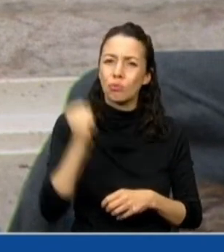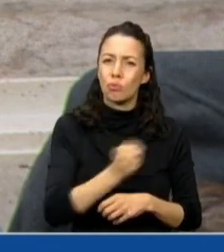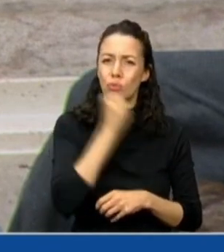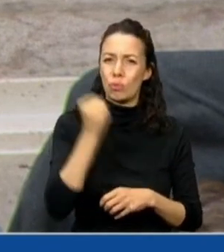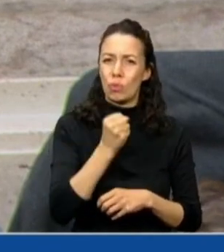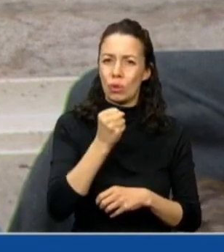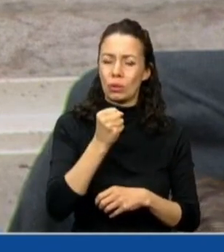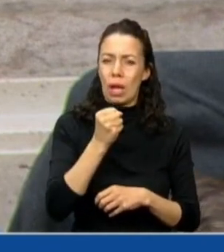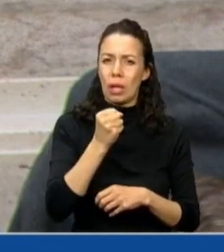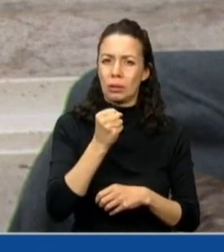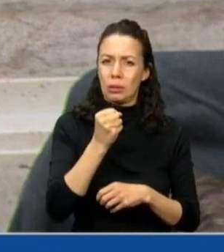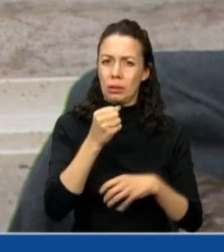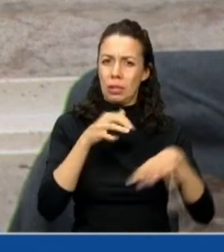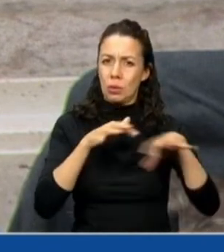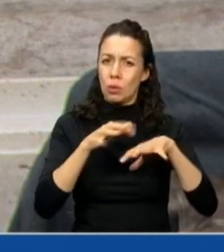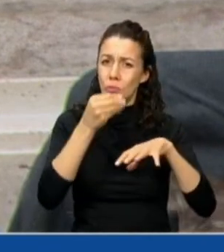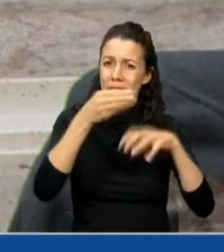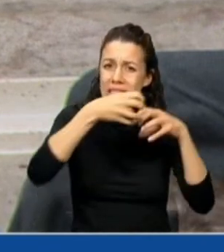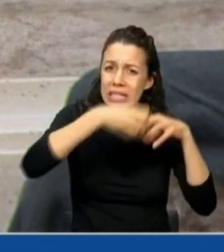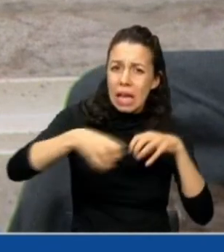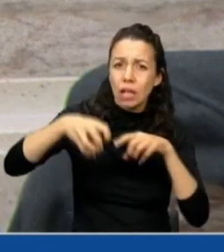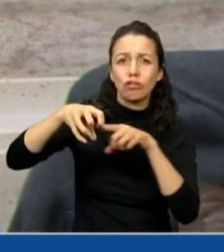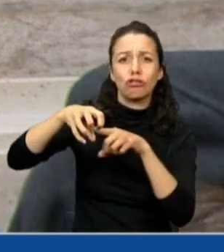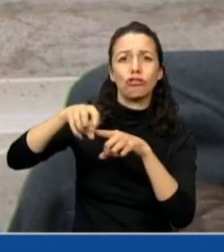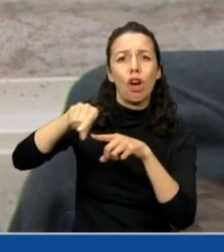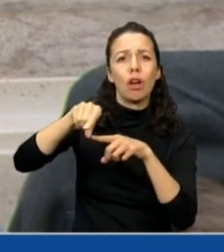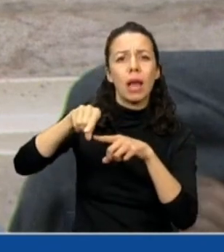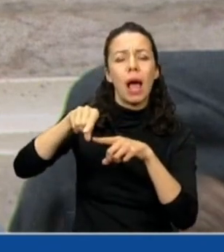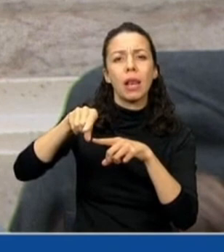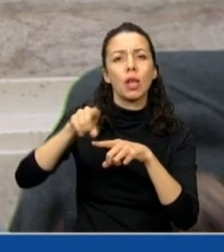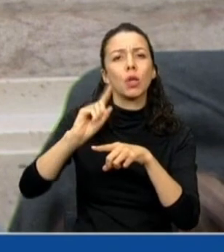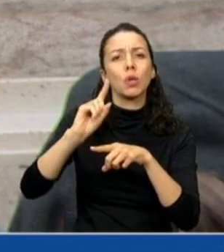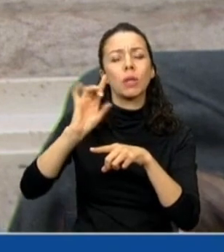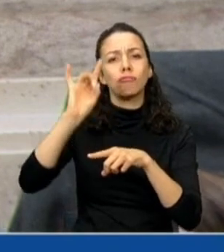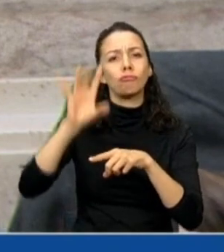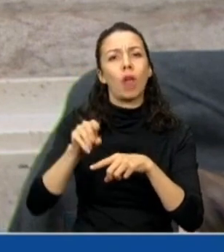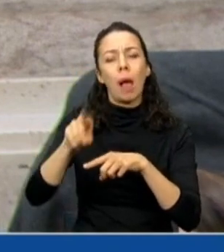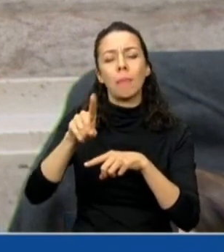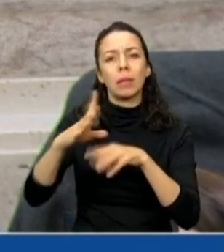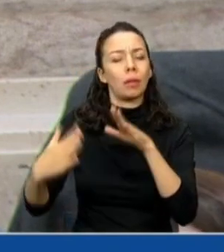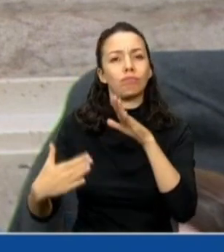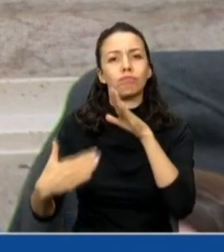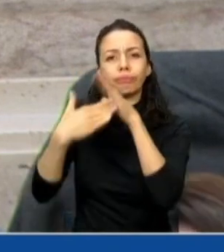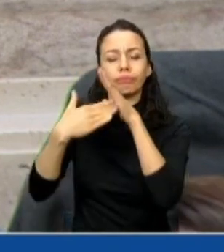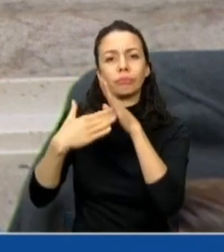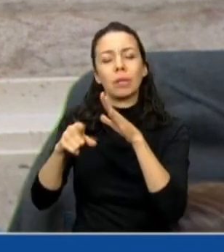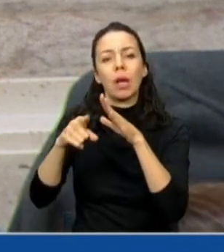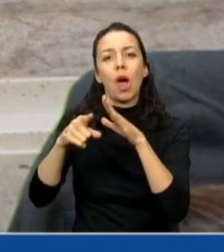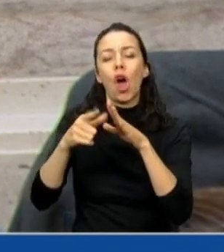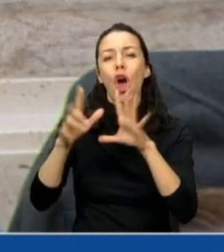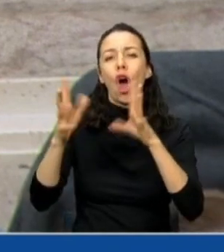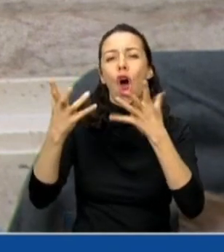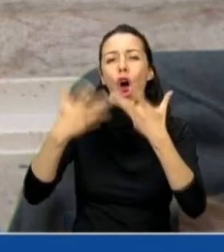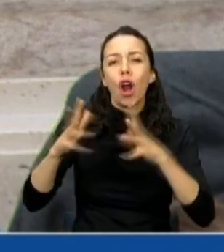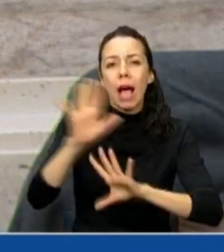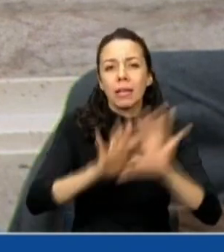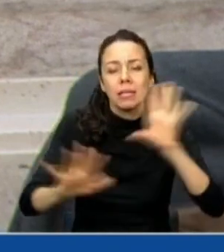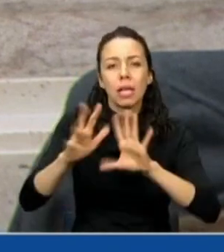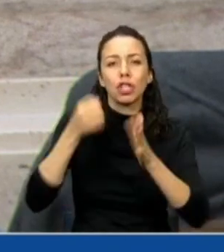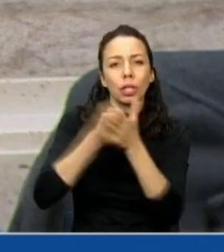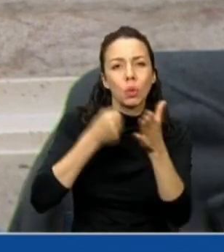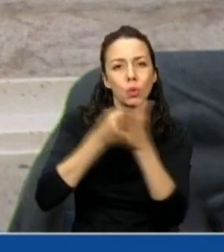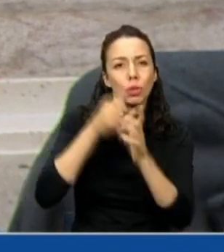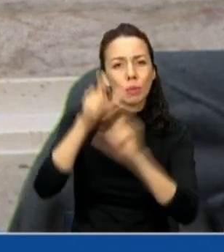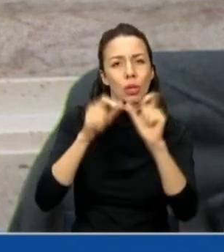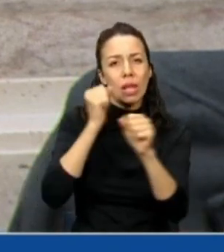importante, porque esta seccional se ha transformado no solamente en un pilar para la organización y la lucha de los trabajadores de